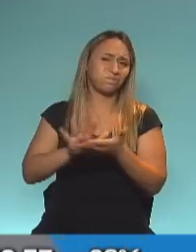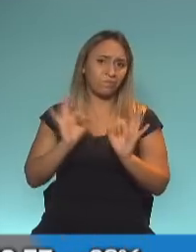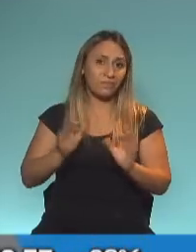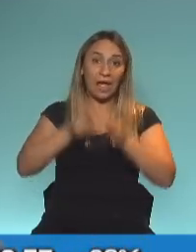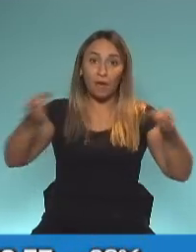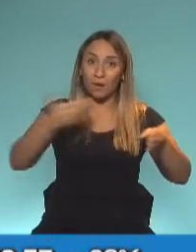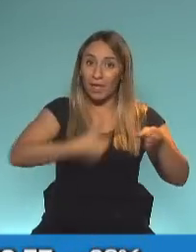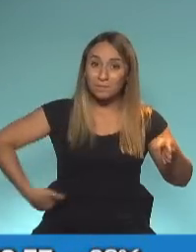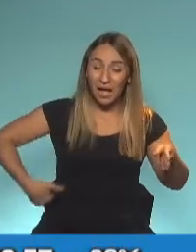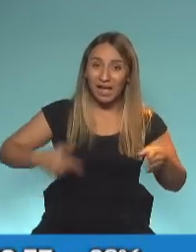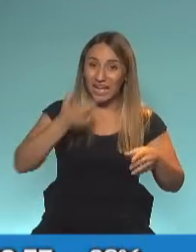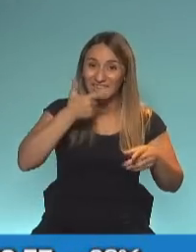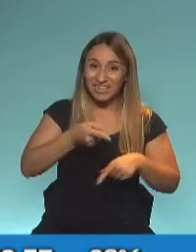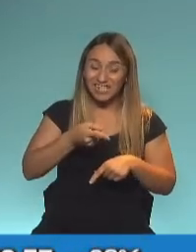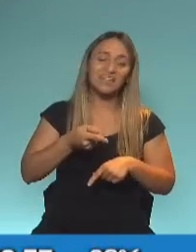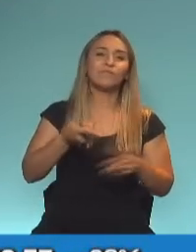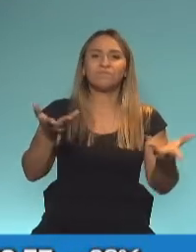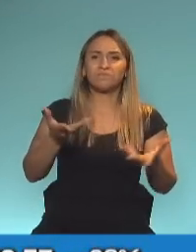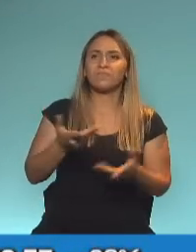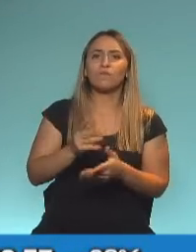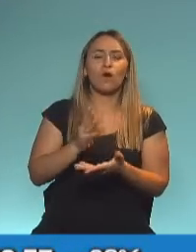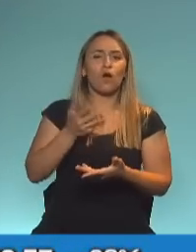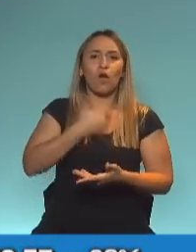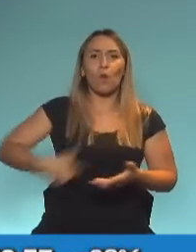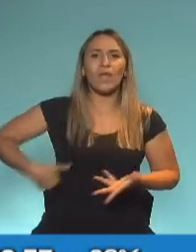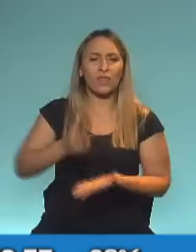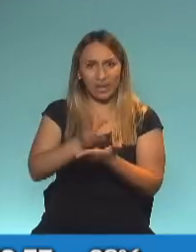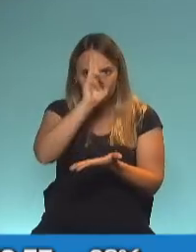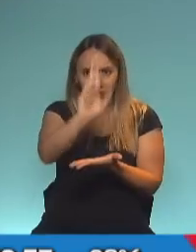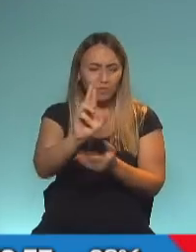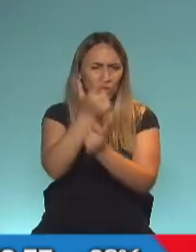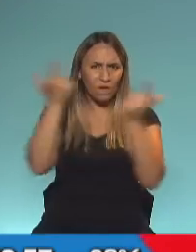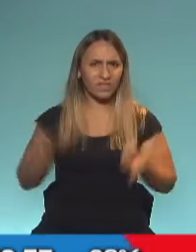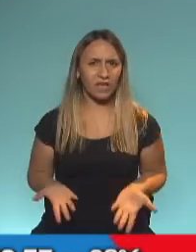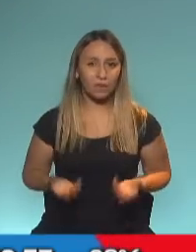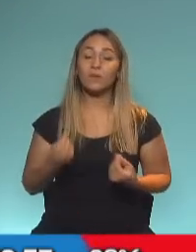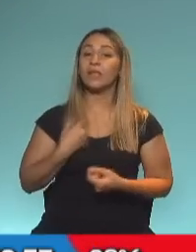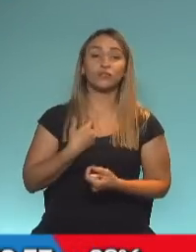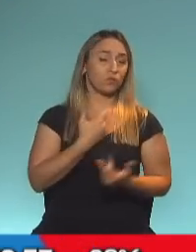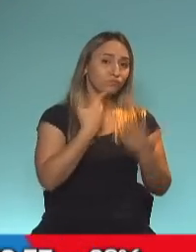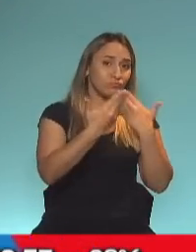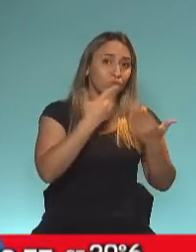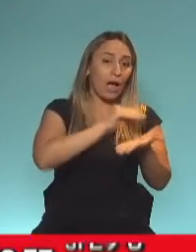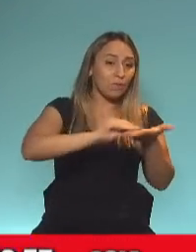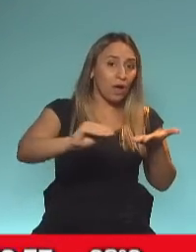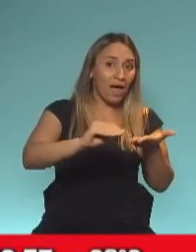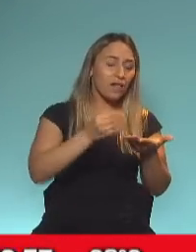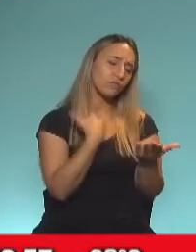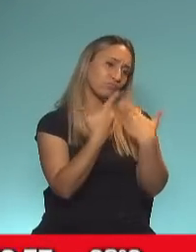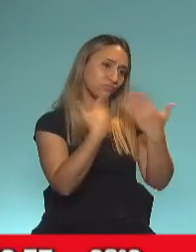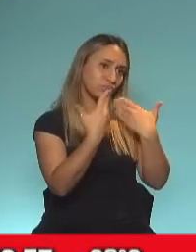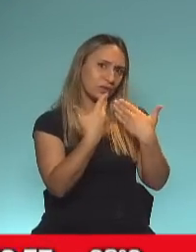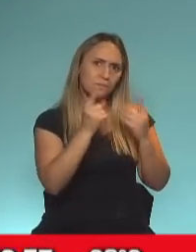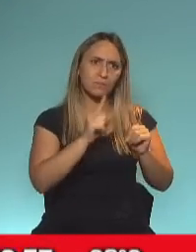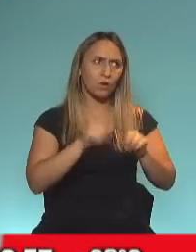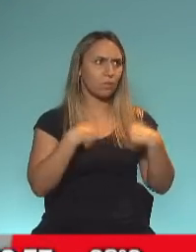hubo Estado de Derecho, porque si las conversaciones con mi abogada o con mi abogado eran grabadas o eran escuchadas adentro